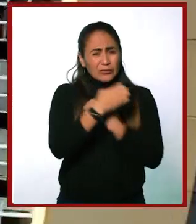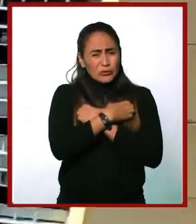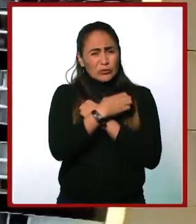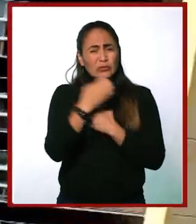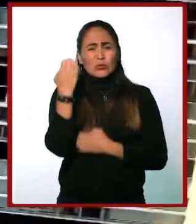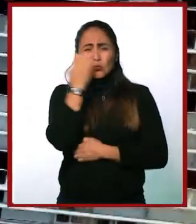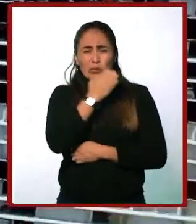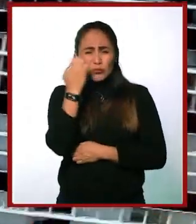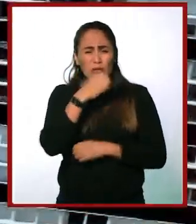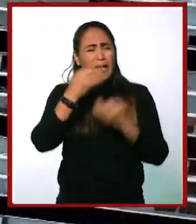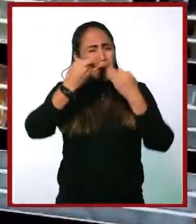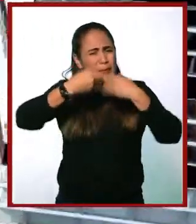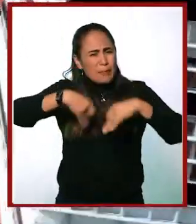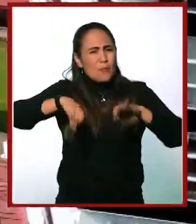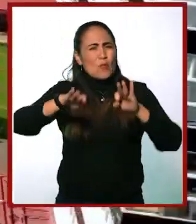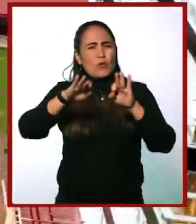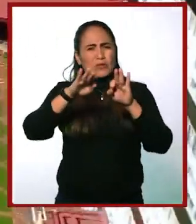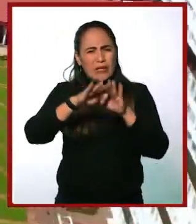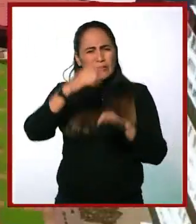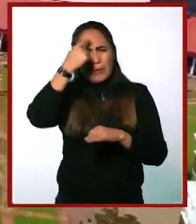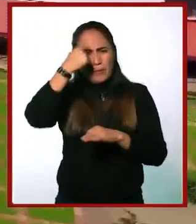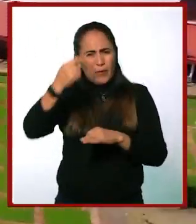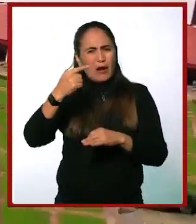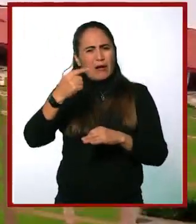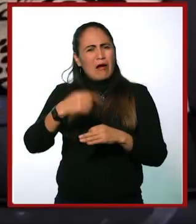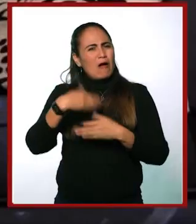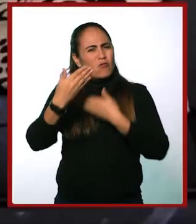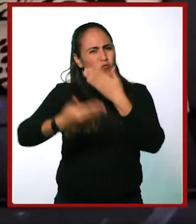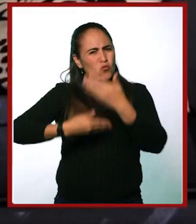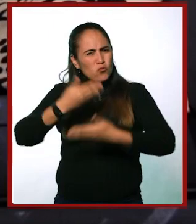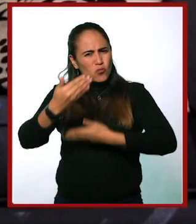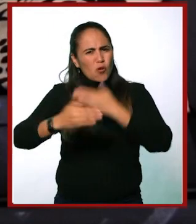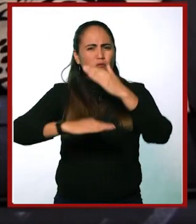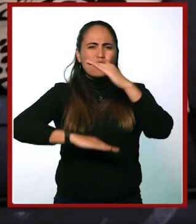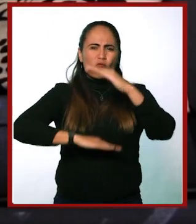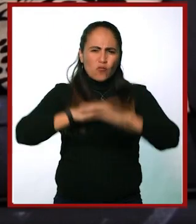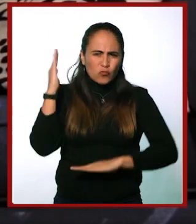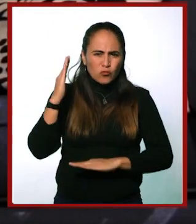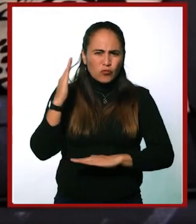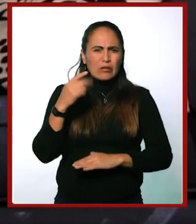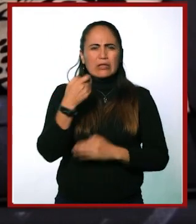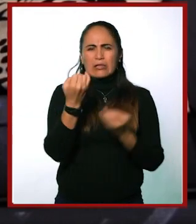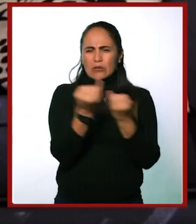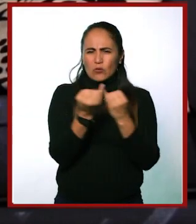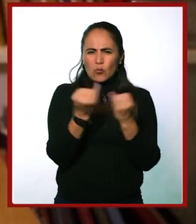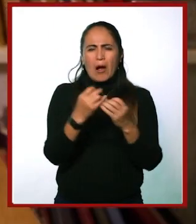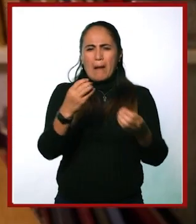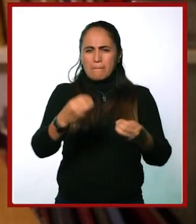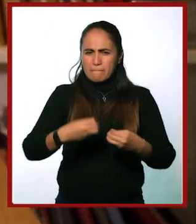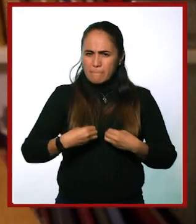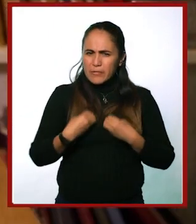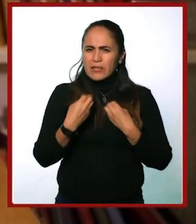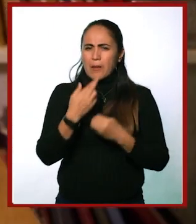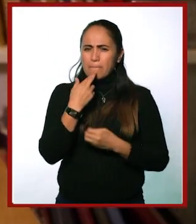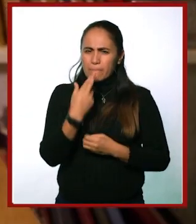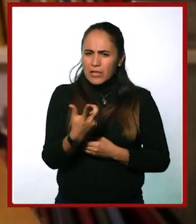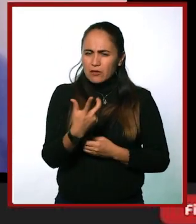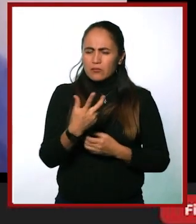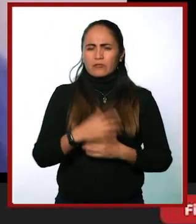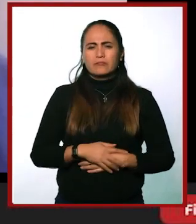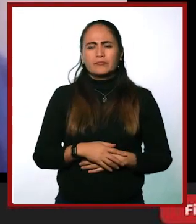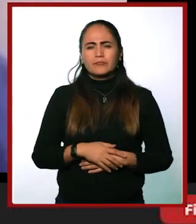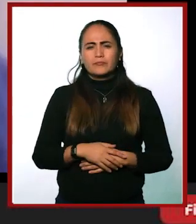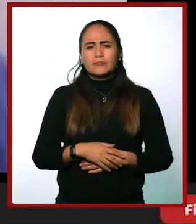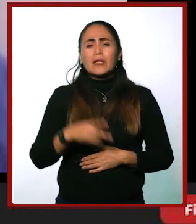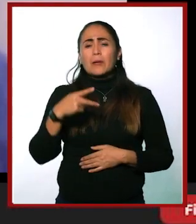sigue siendo relevantísima para la trayectoria y para la construcción de proyectos de vida de esos jóvenes y de esas jóvenes.